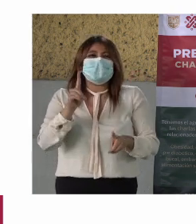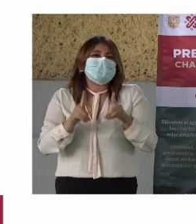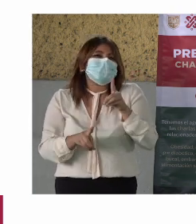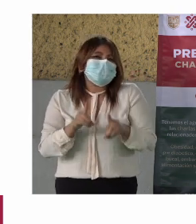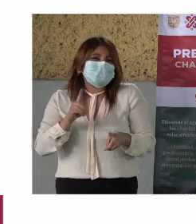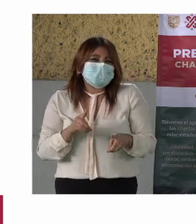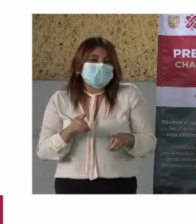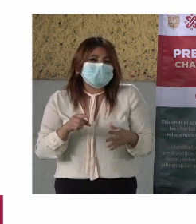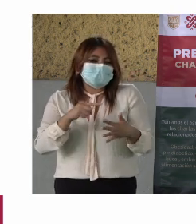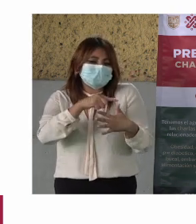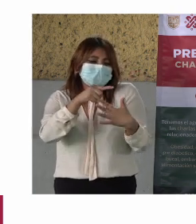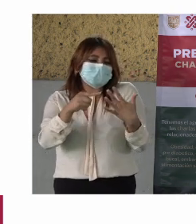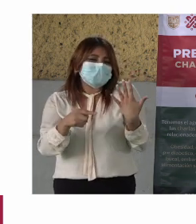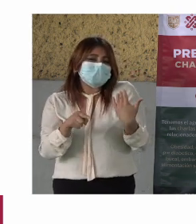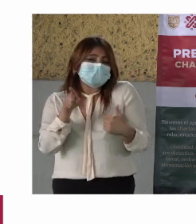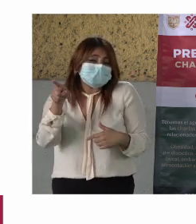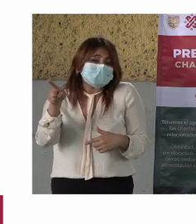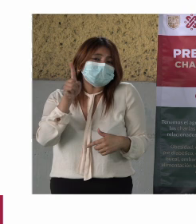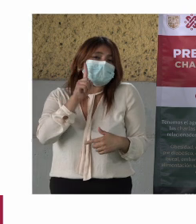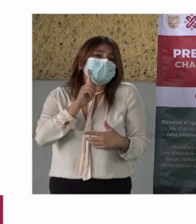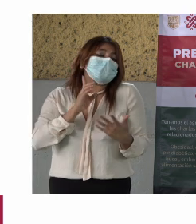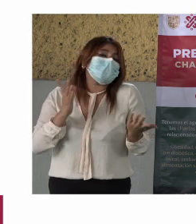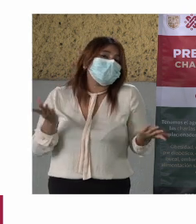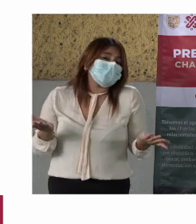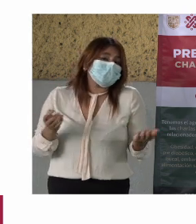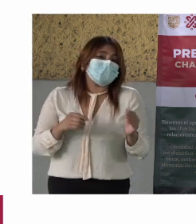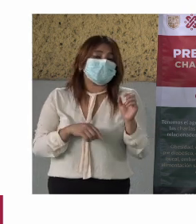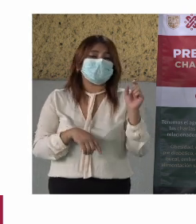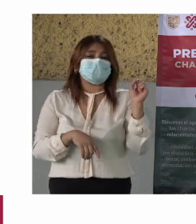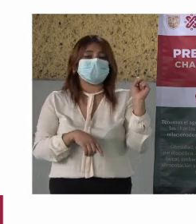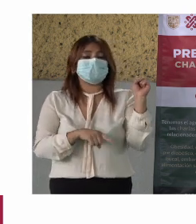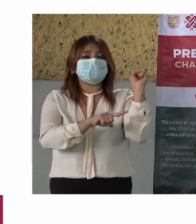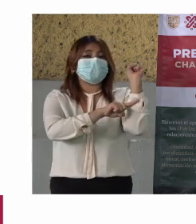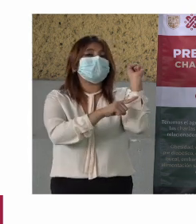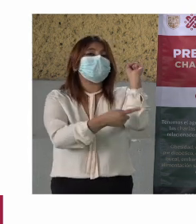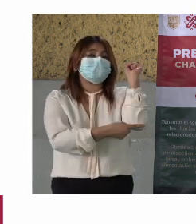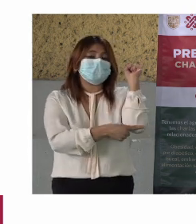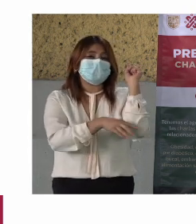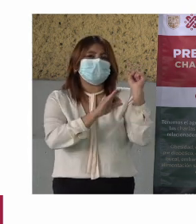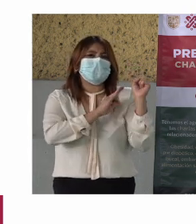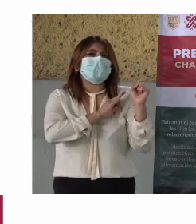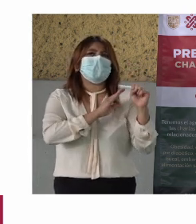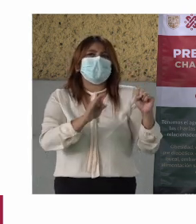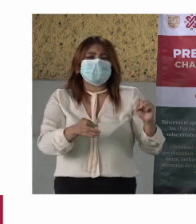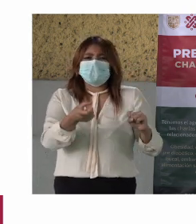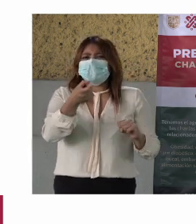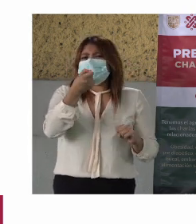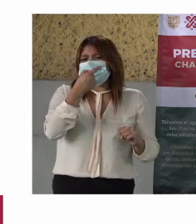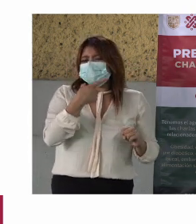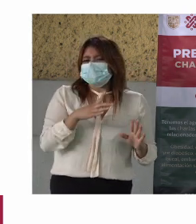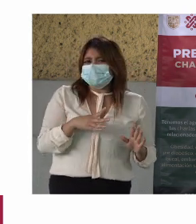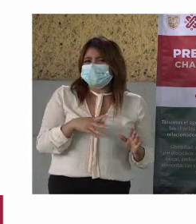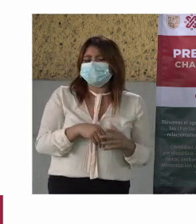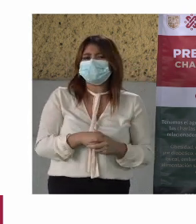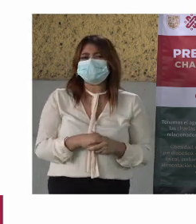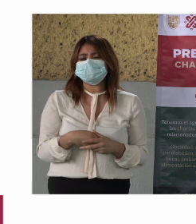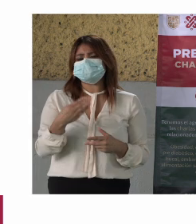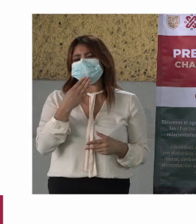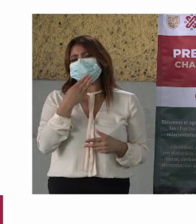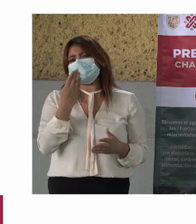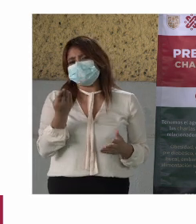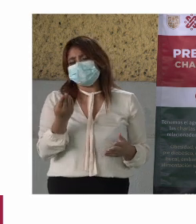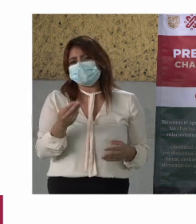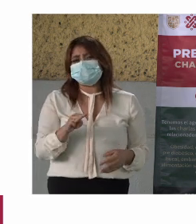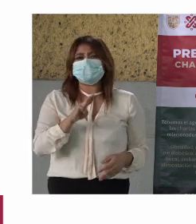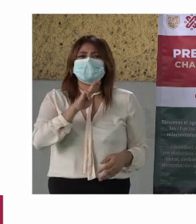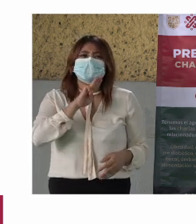porque incluso ya sabemos que una mujer embarazada puede tomar metformina tranquilamente y le va muy bien tanto a la mamá